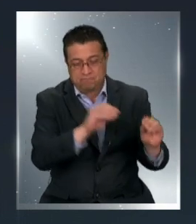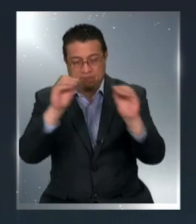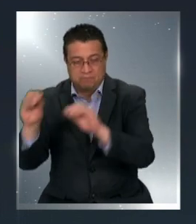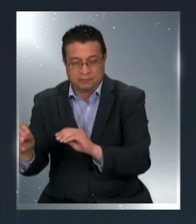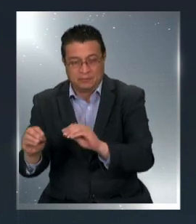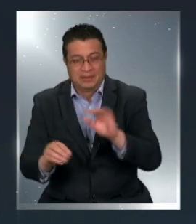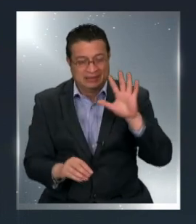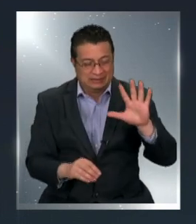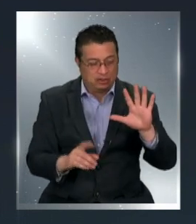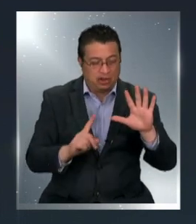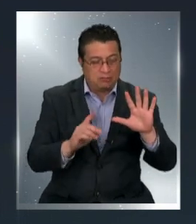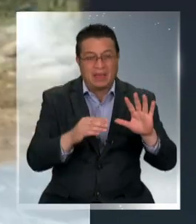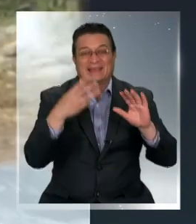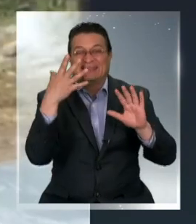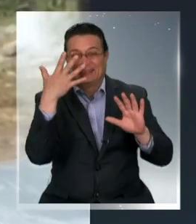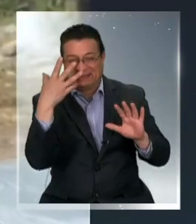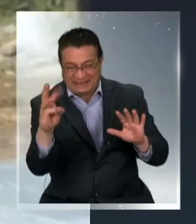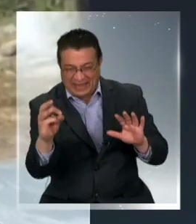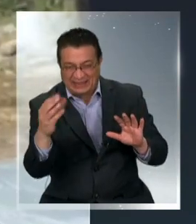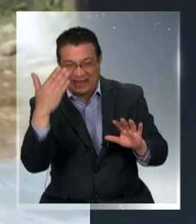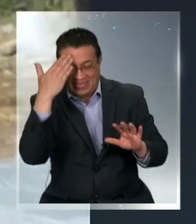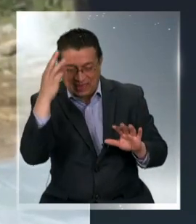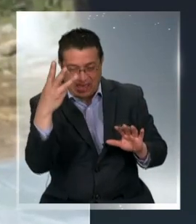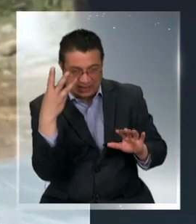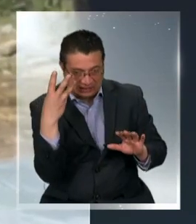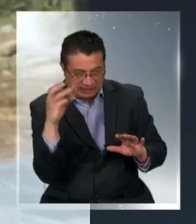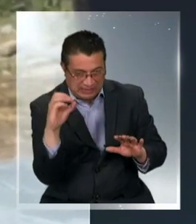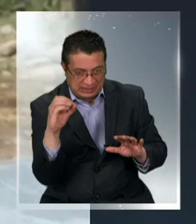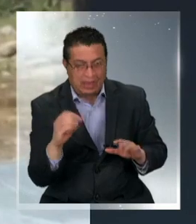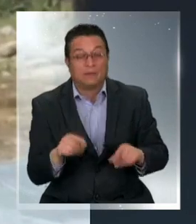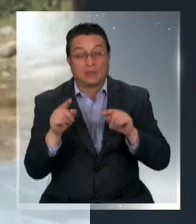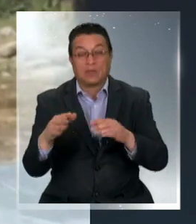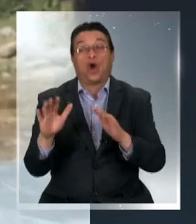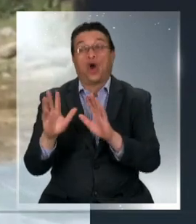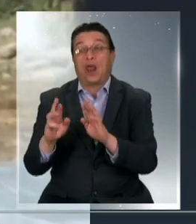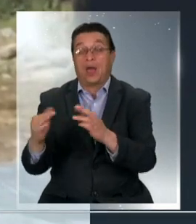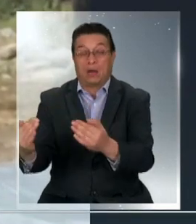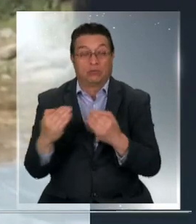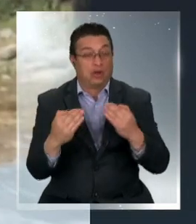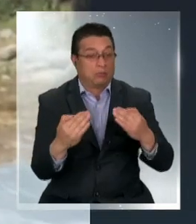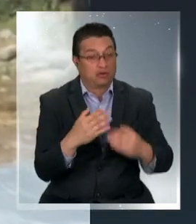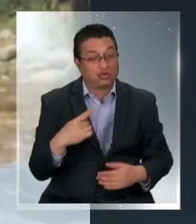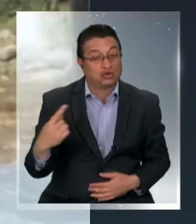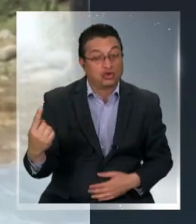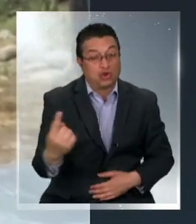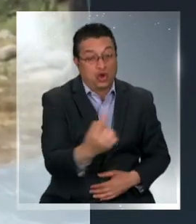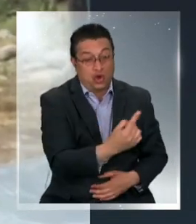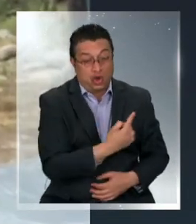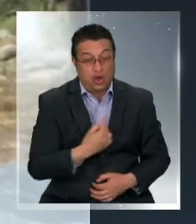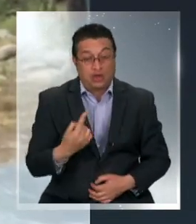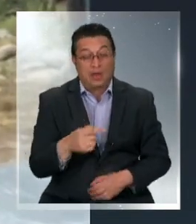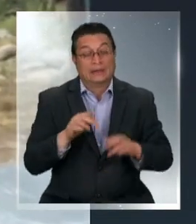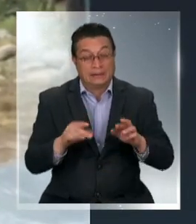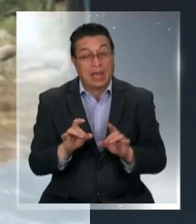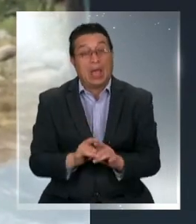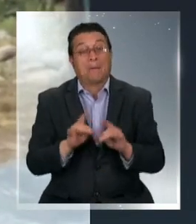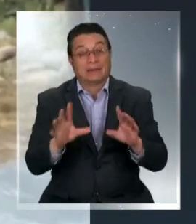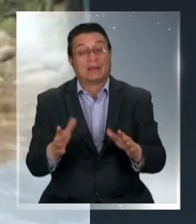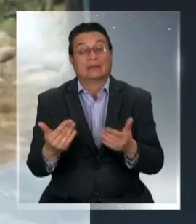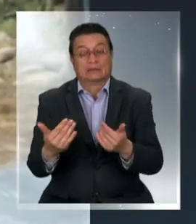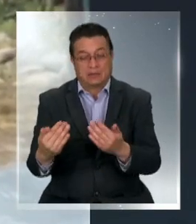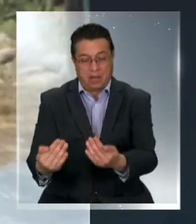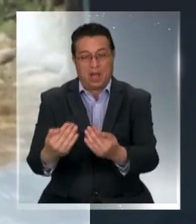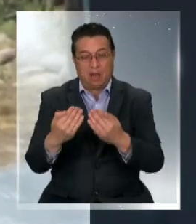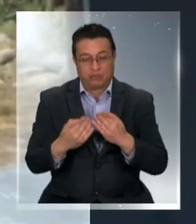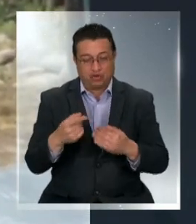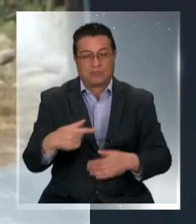para padres a 30 días. Esperamos que esta iniciativa se sume a apoyos de todos los sectores, que sea transversal, y especialmente necesitamos el apoyo y el